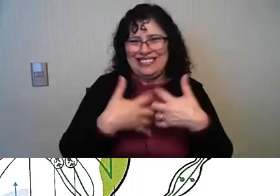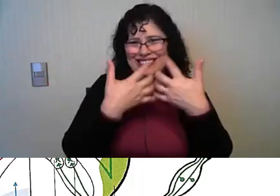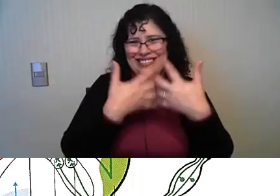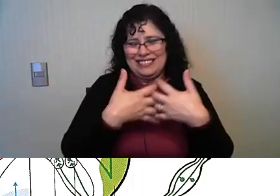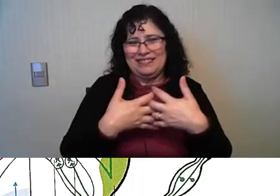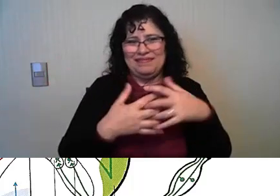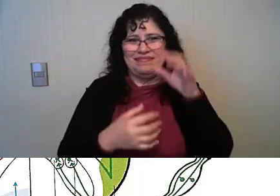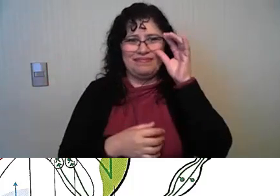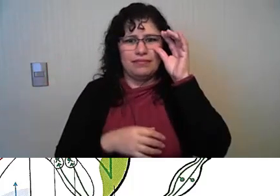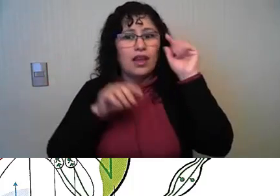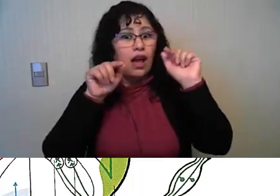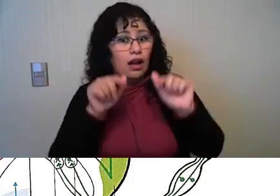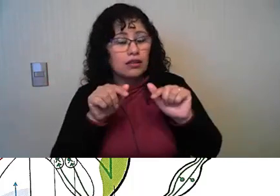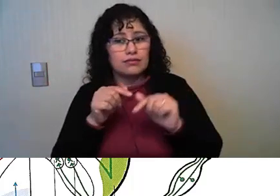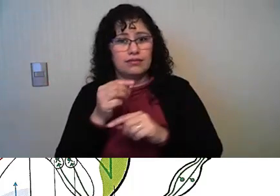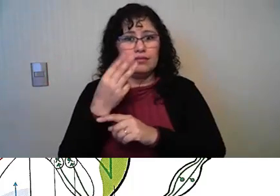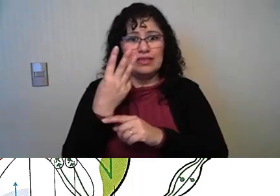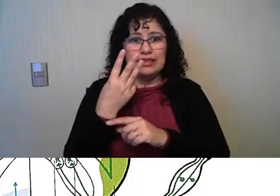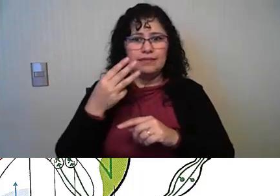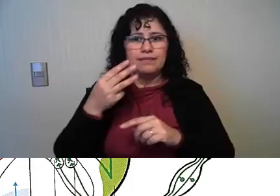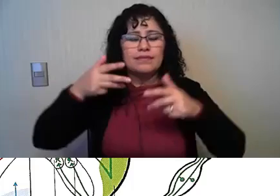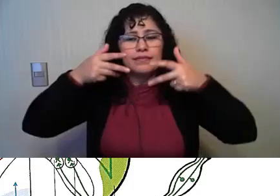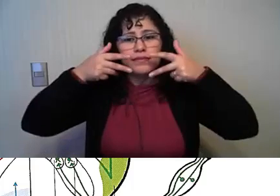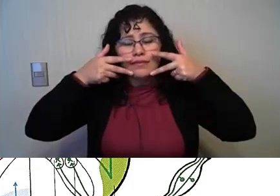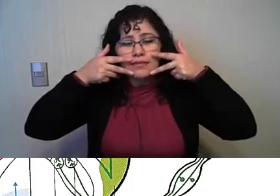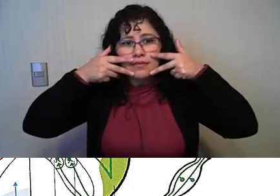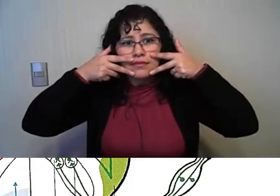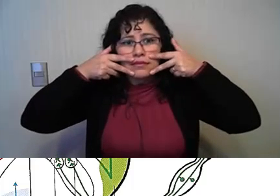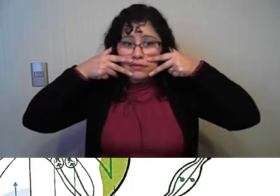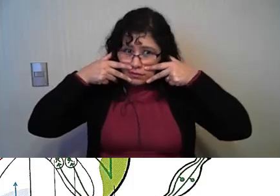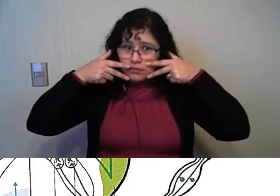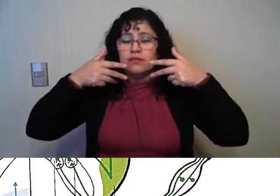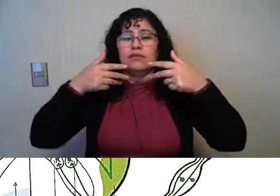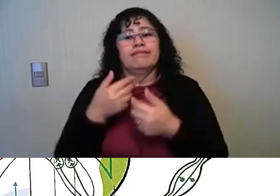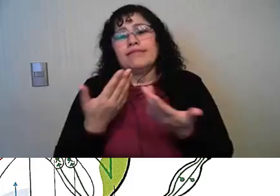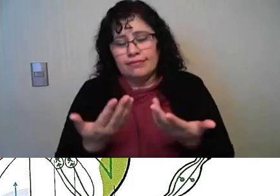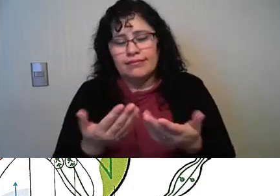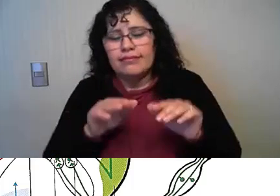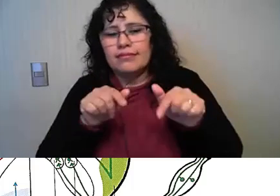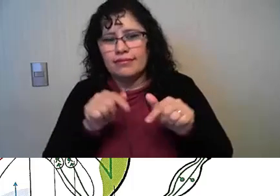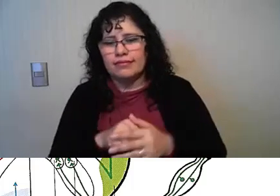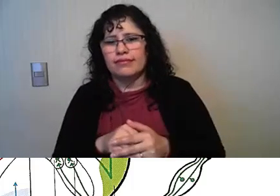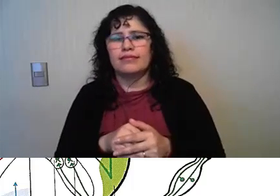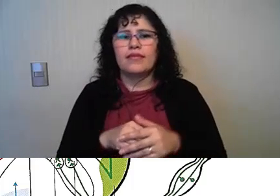A través de sus tres ramos, oftálmico, maxilar y mandibular. Bueno, a nivel